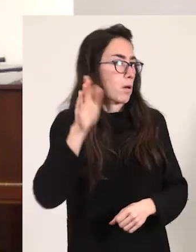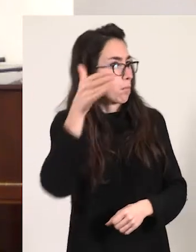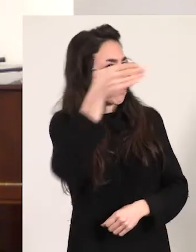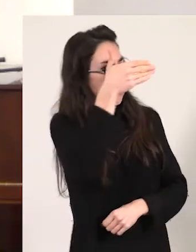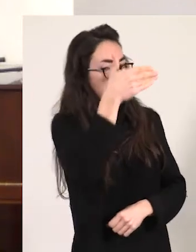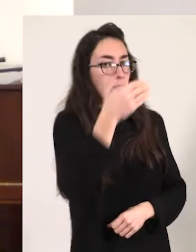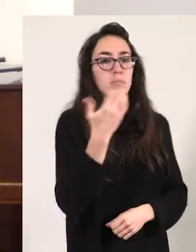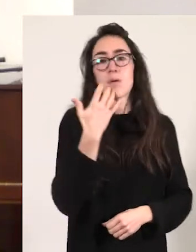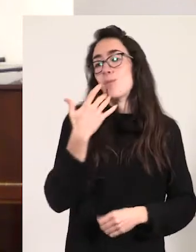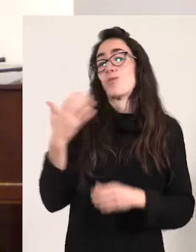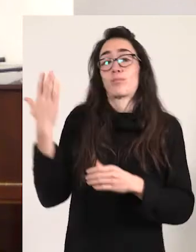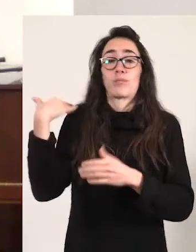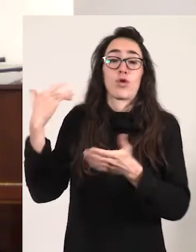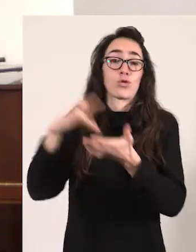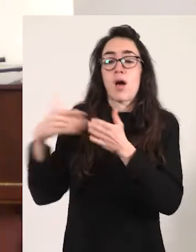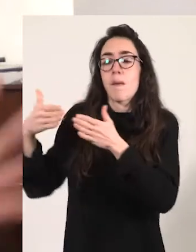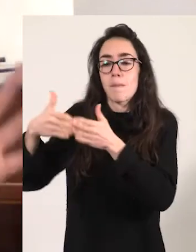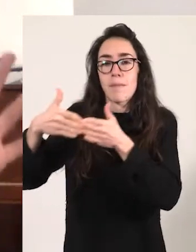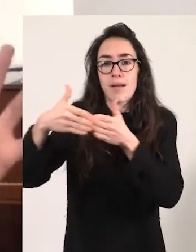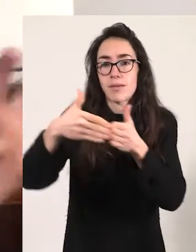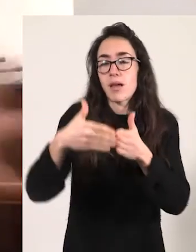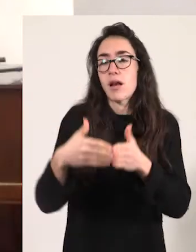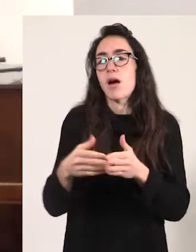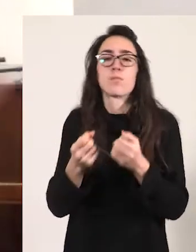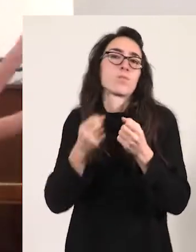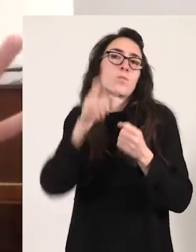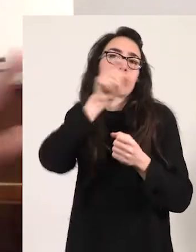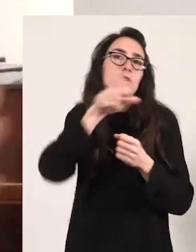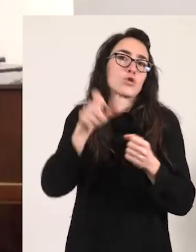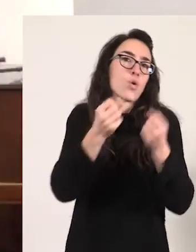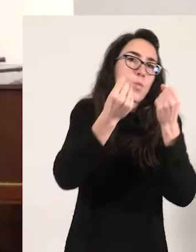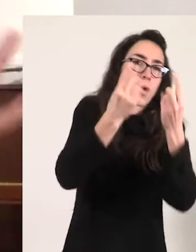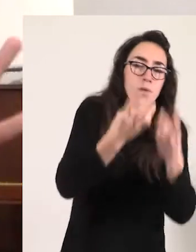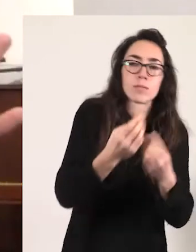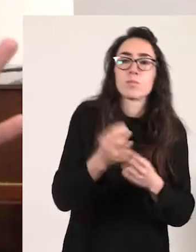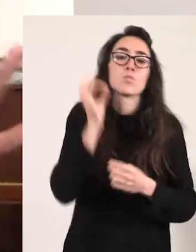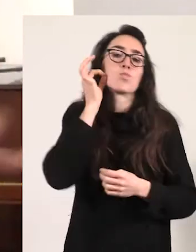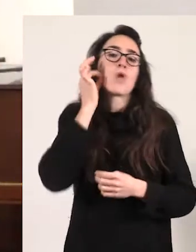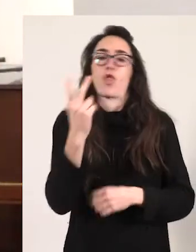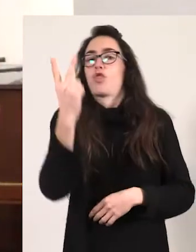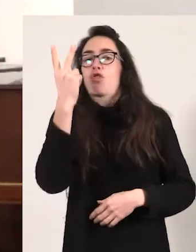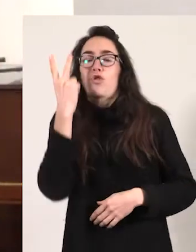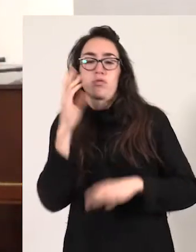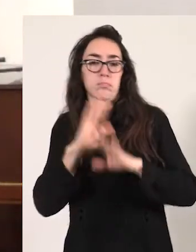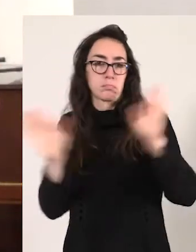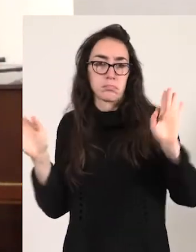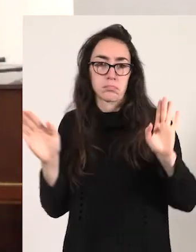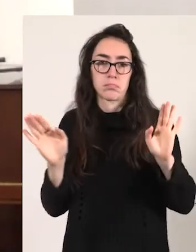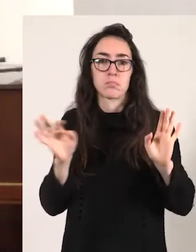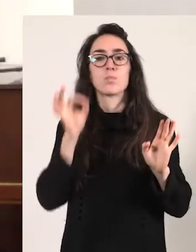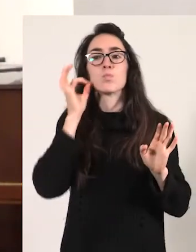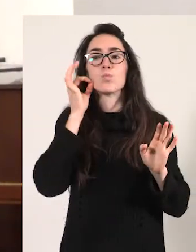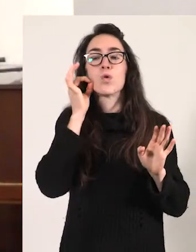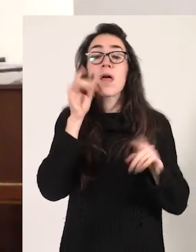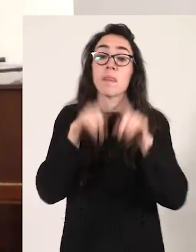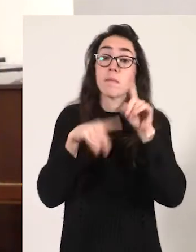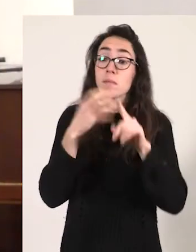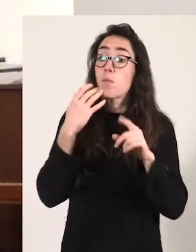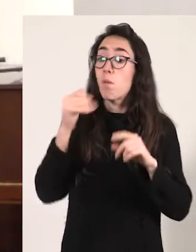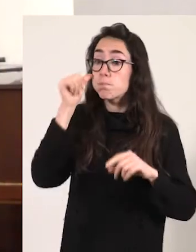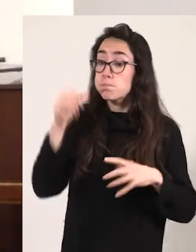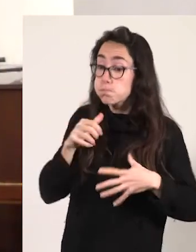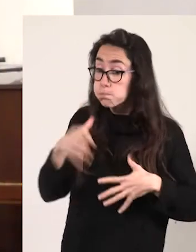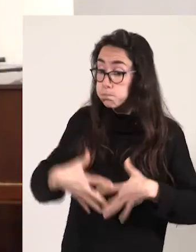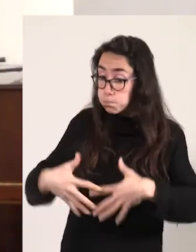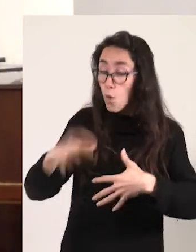etcétera, etcétera. Esto lo podemos ver cuando llega una patera y te dicen, ha venido una patera con no sé cuántas personas y dos mujeres, y las mujeres solo